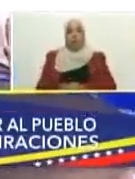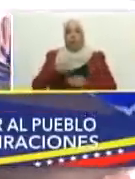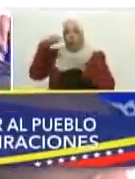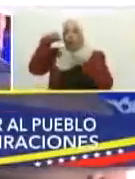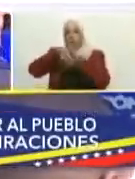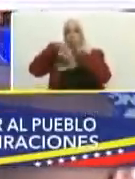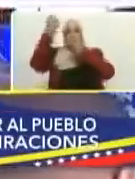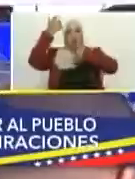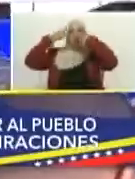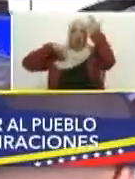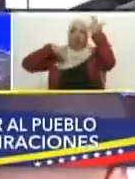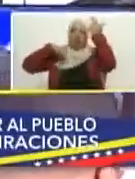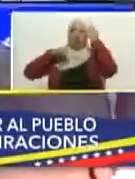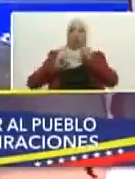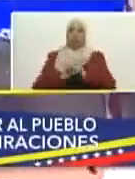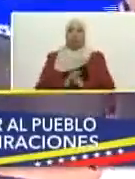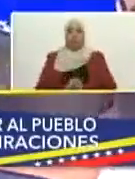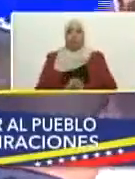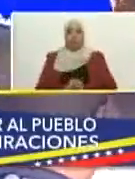profundamente